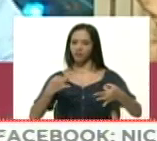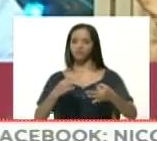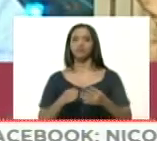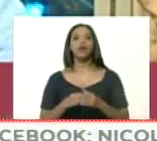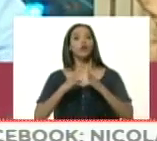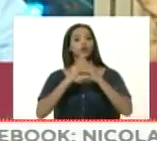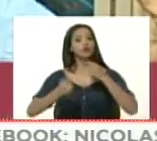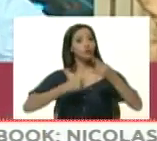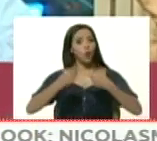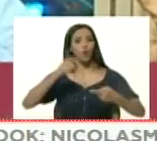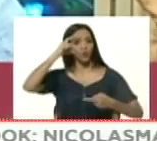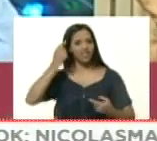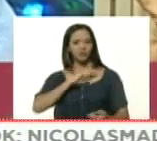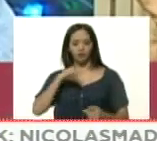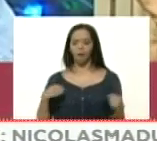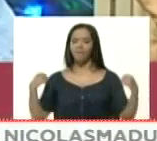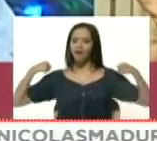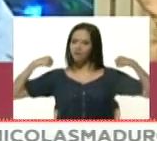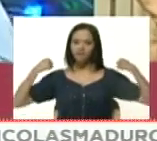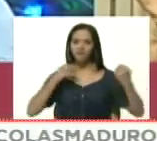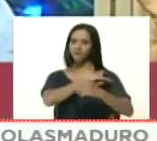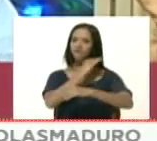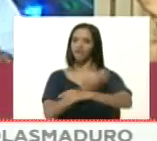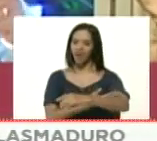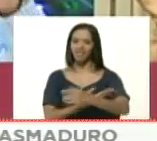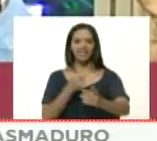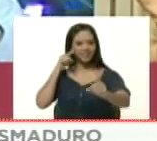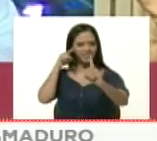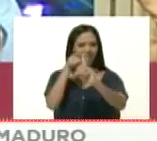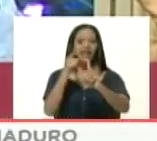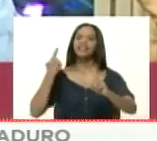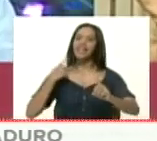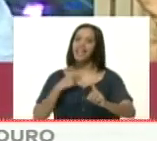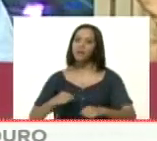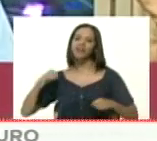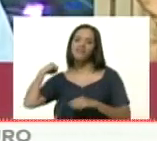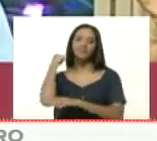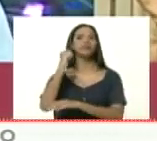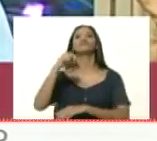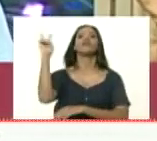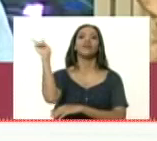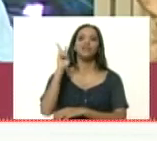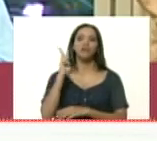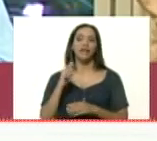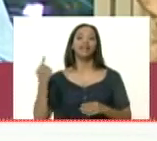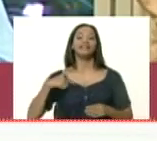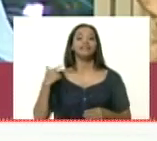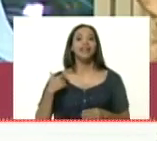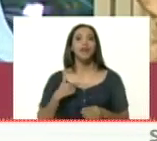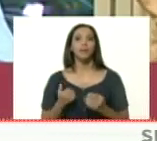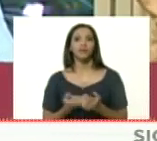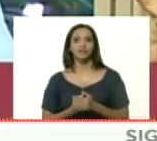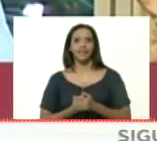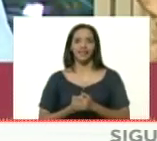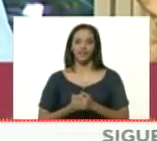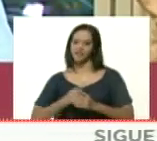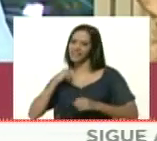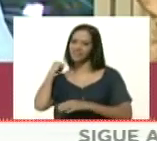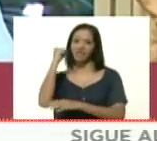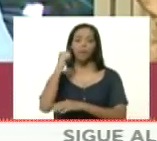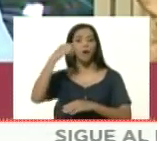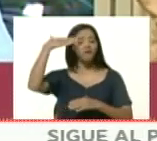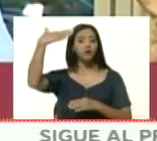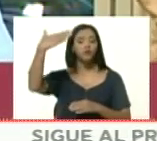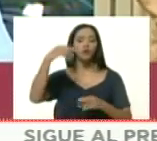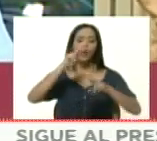Todos los días nos llenamos de más fuerza, de más convicción, de que tenemos que vencer por Venezuela, tenemos que vencer por el futuro